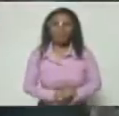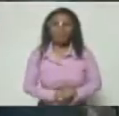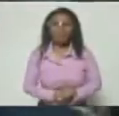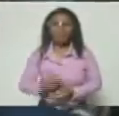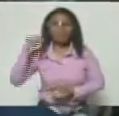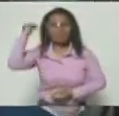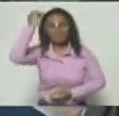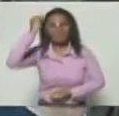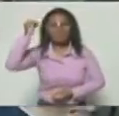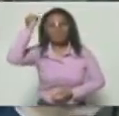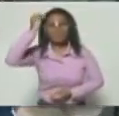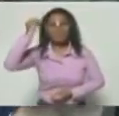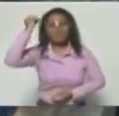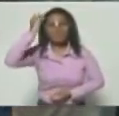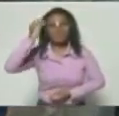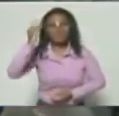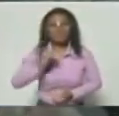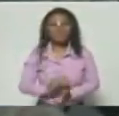pensar,